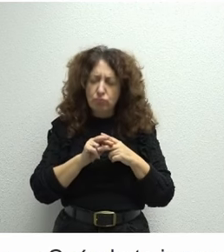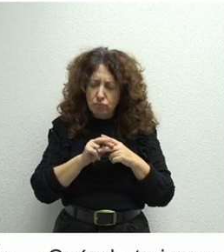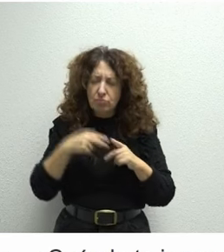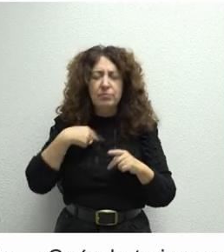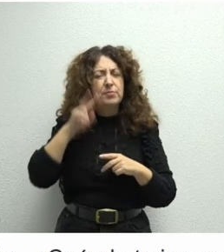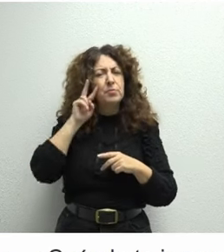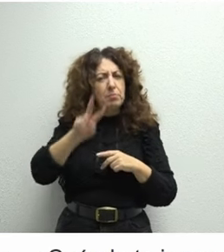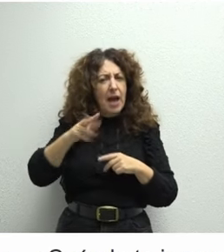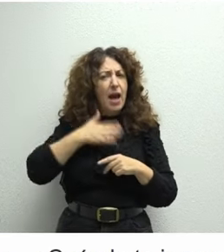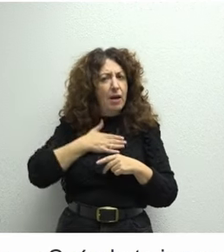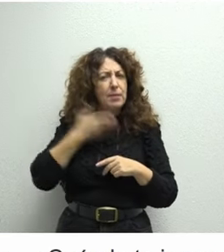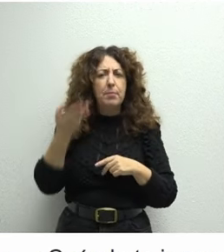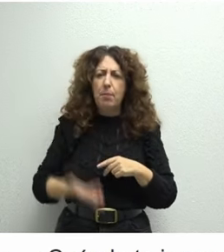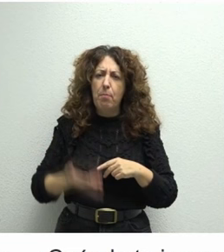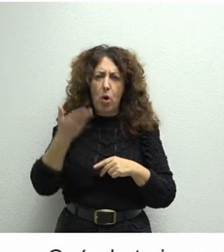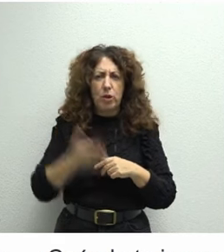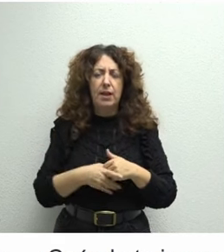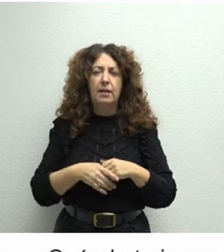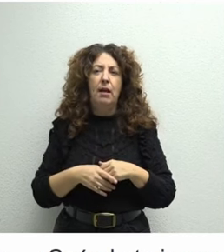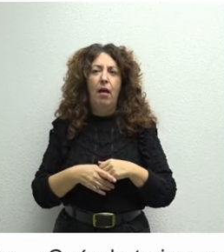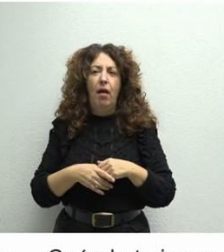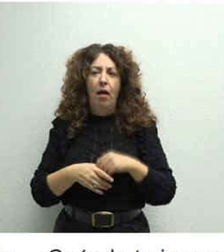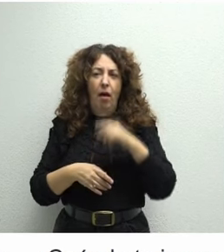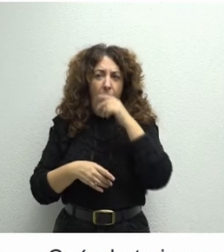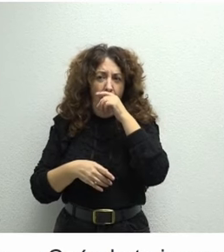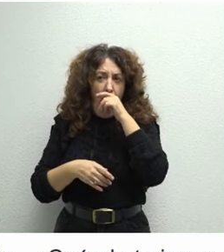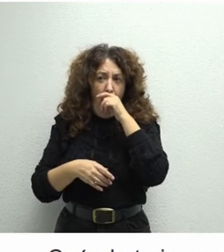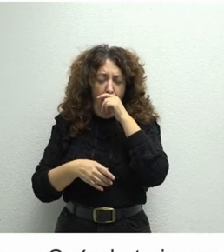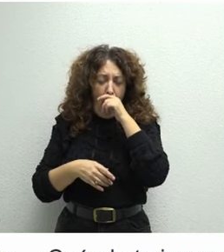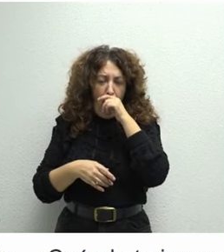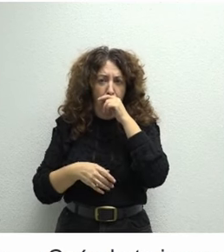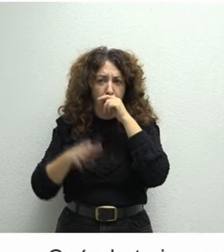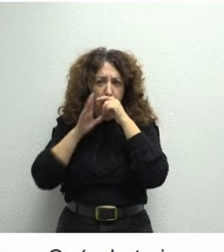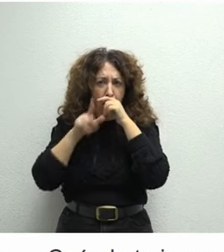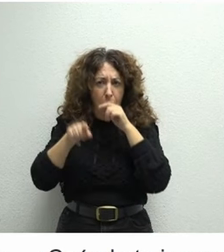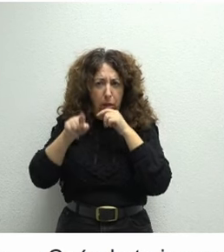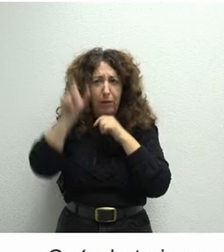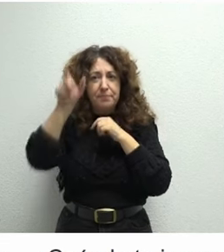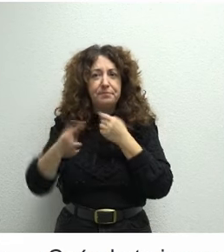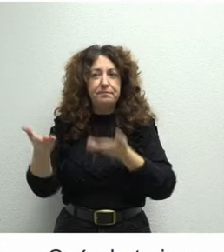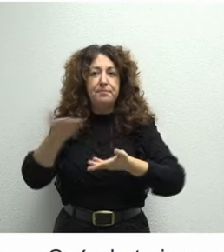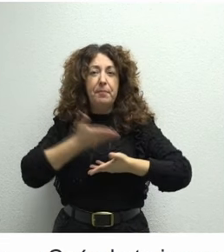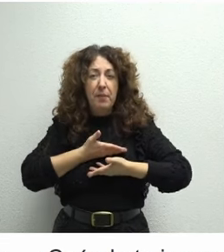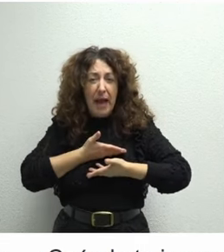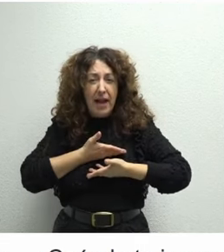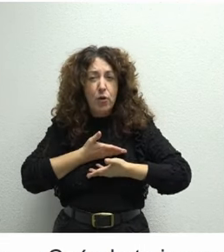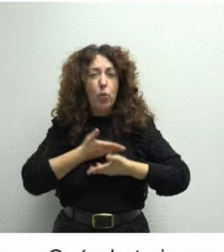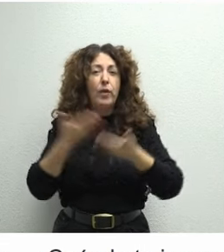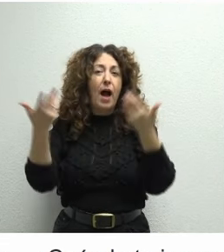importante verla porque ayuda me da